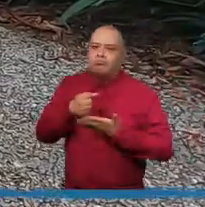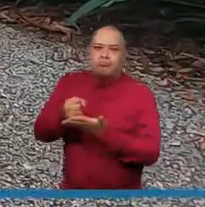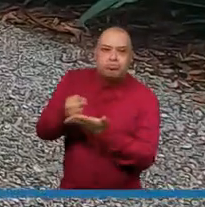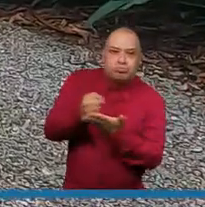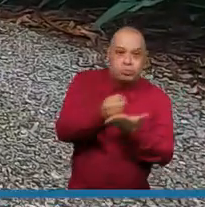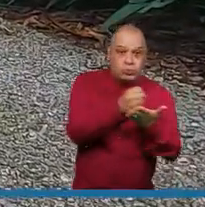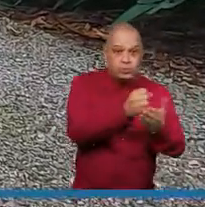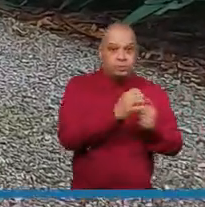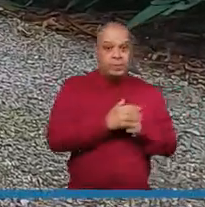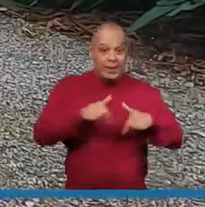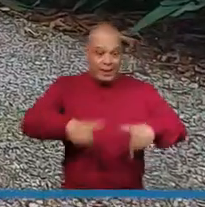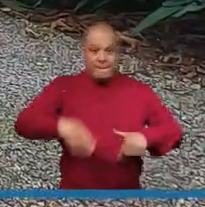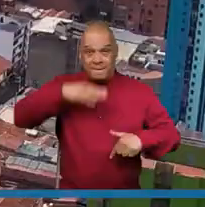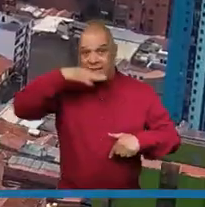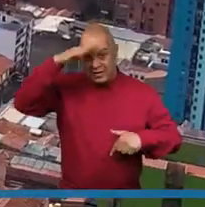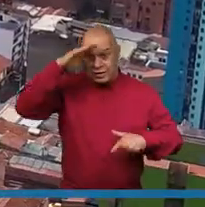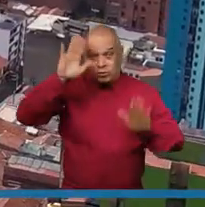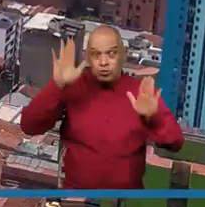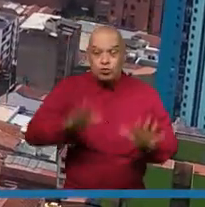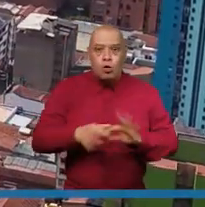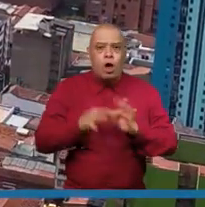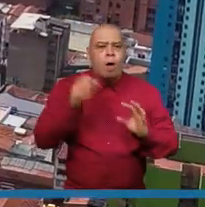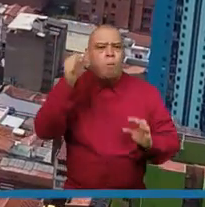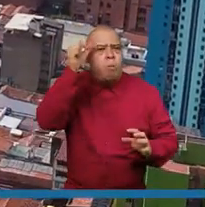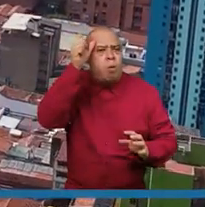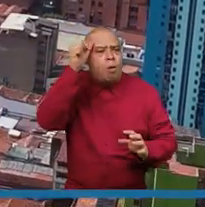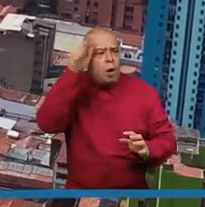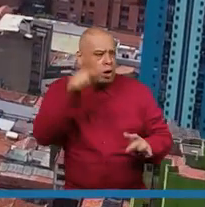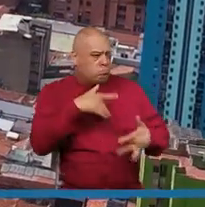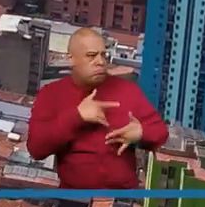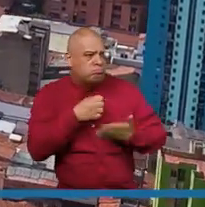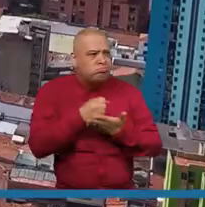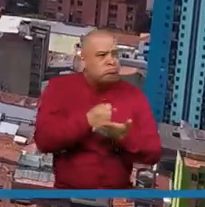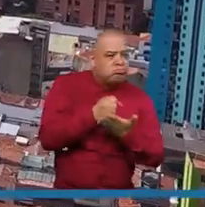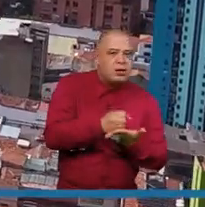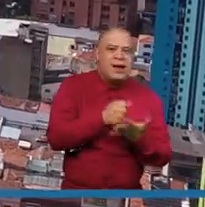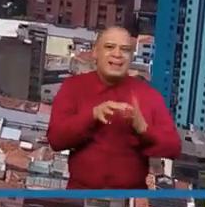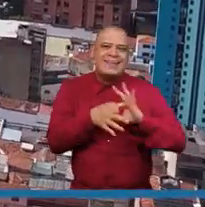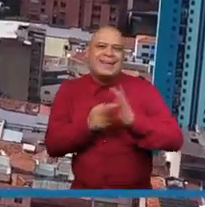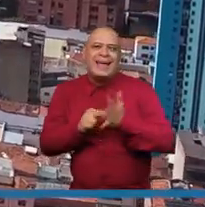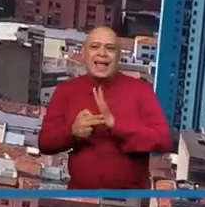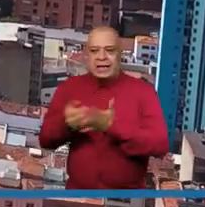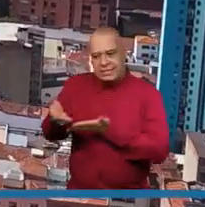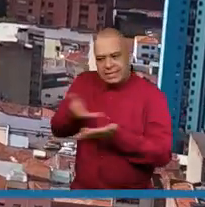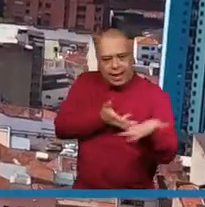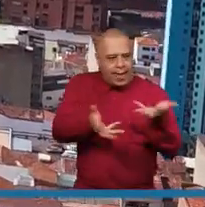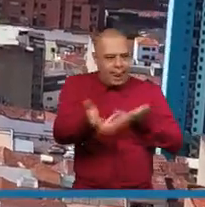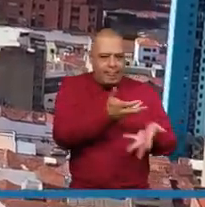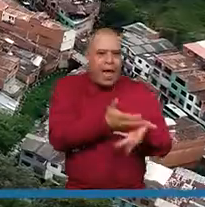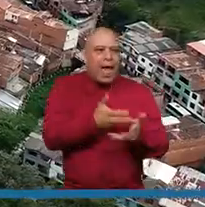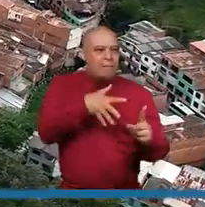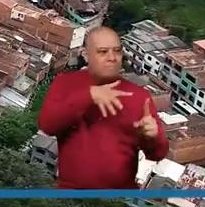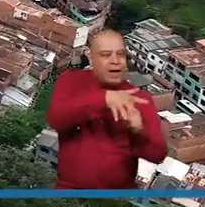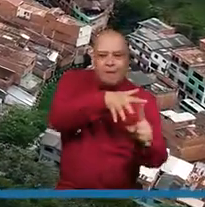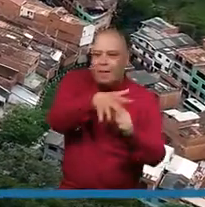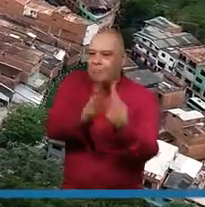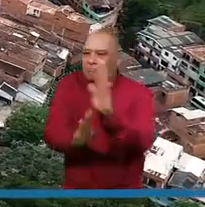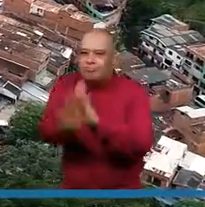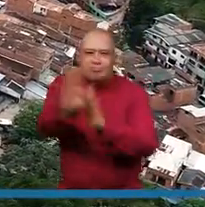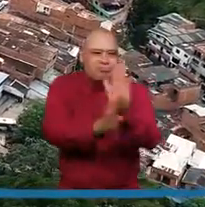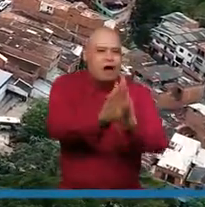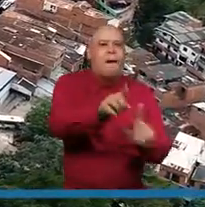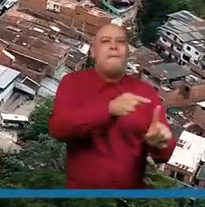ciudad núcleo, que para este caso es Medellín, entendió que esa solidaridad permite llevar desarrollo a los municipios